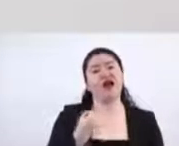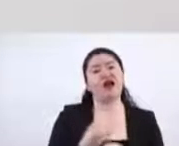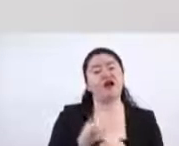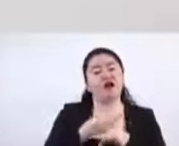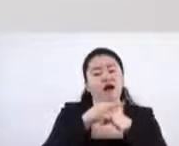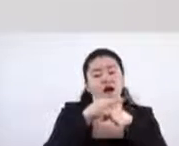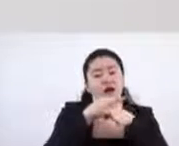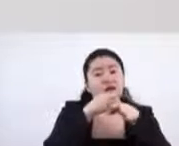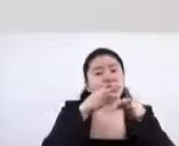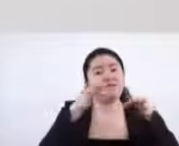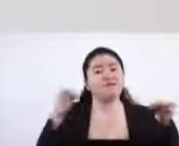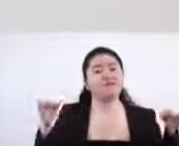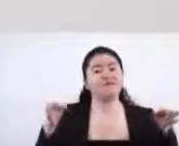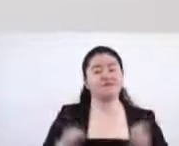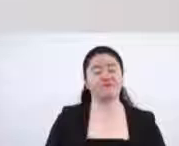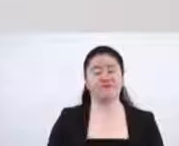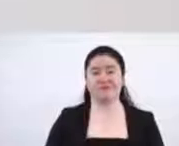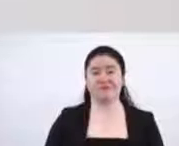informarles